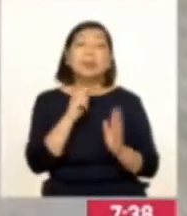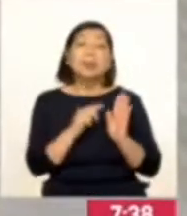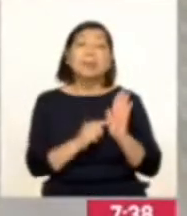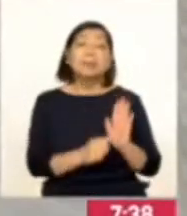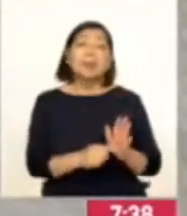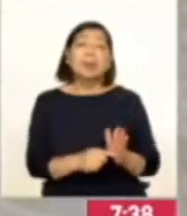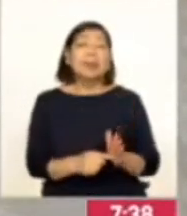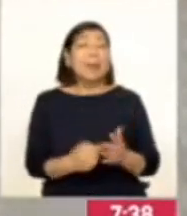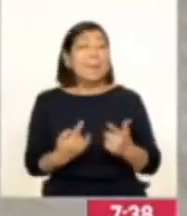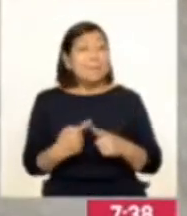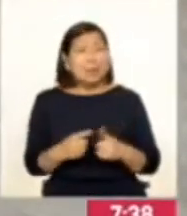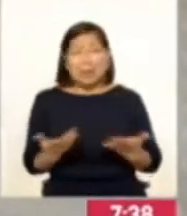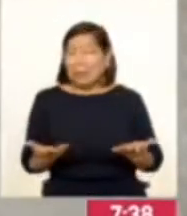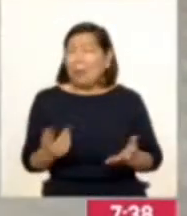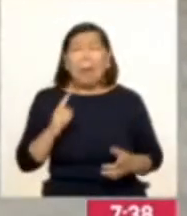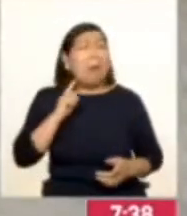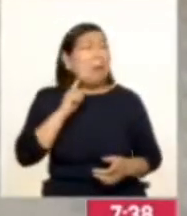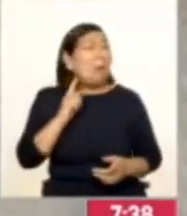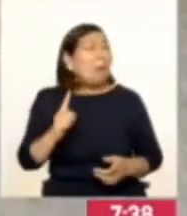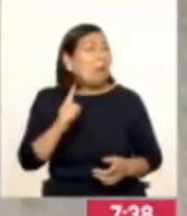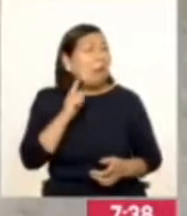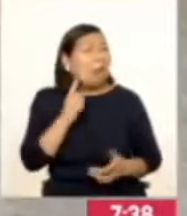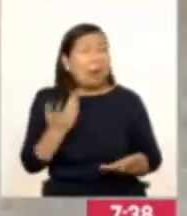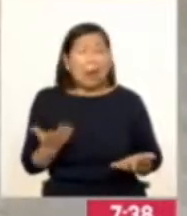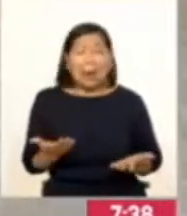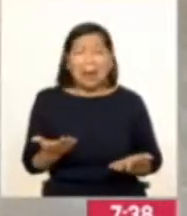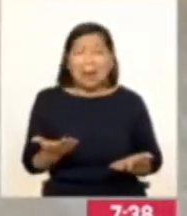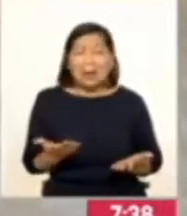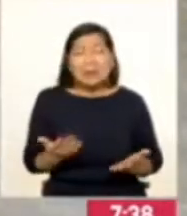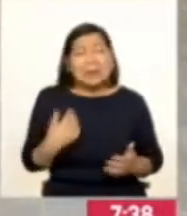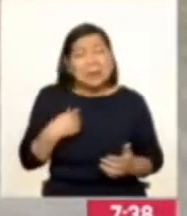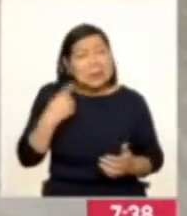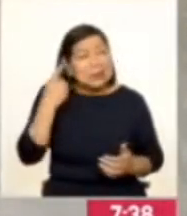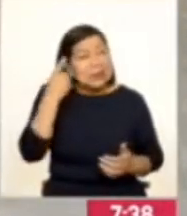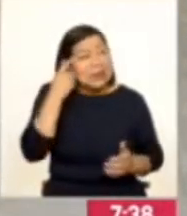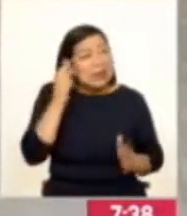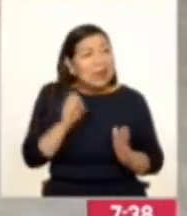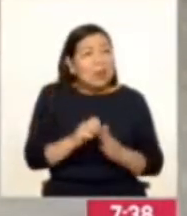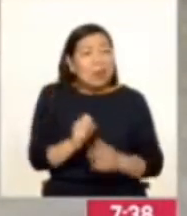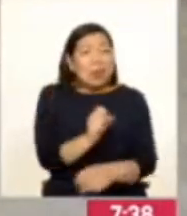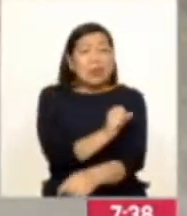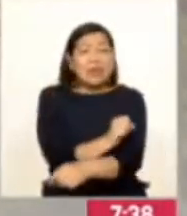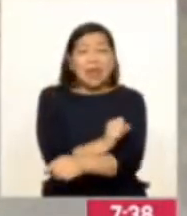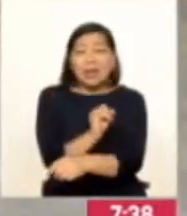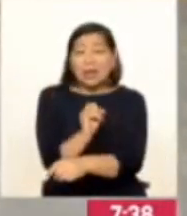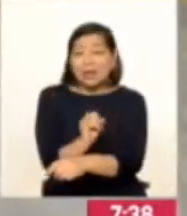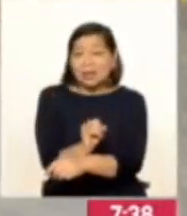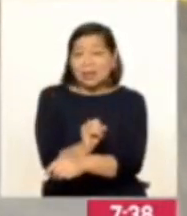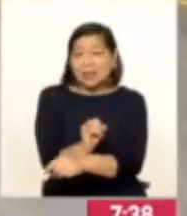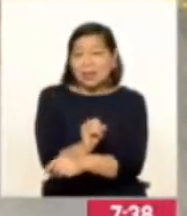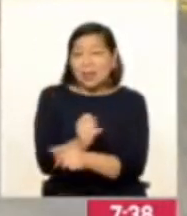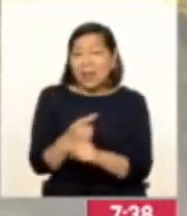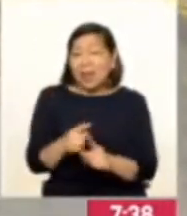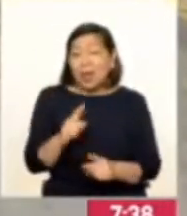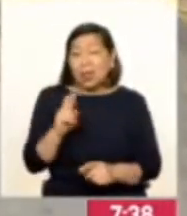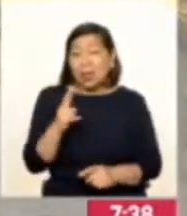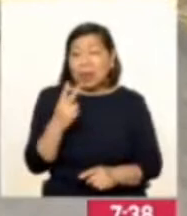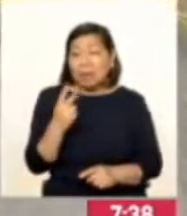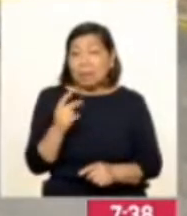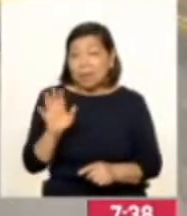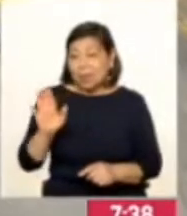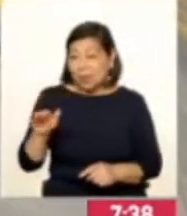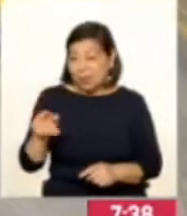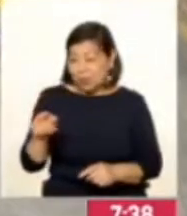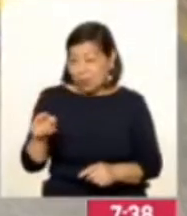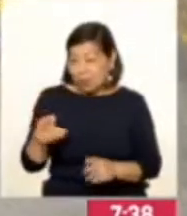pese a eso no ese caso no sé el el se me viene a la mente el último ejemplo en San Isidro por ejemplo que la contraloría en el año 2021 le dice